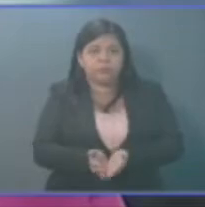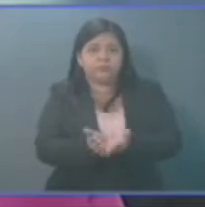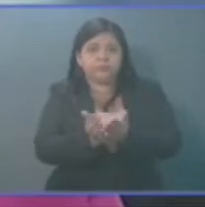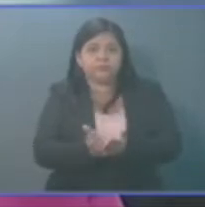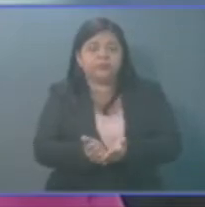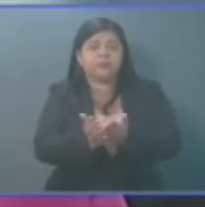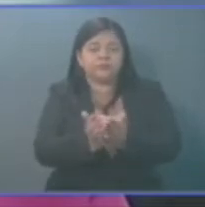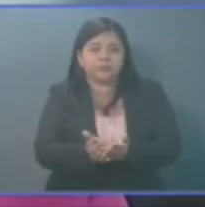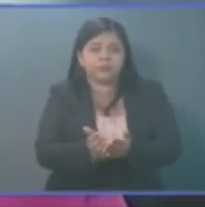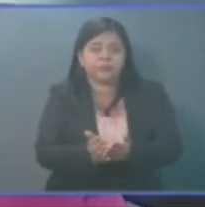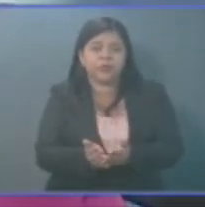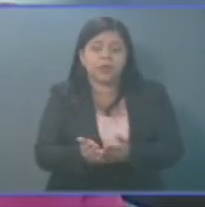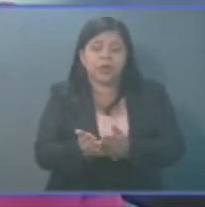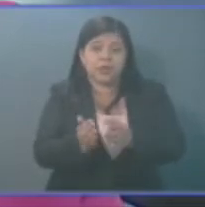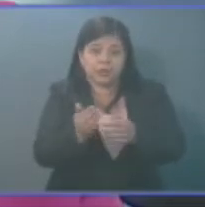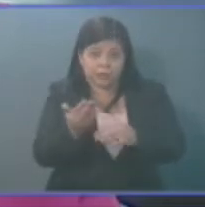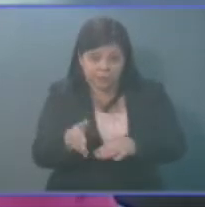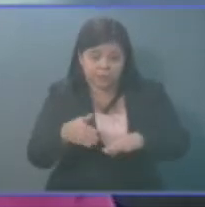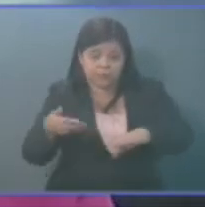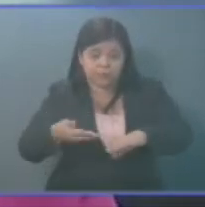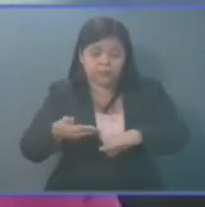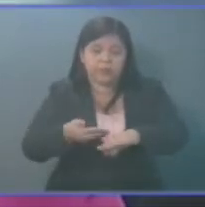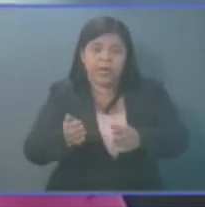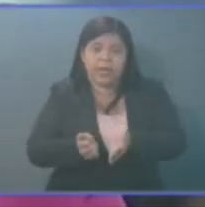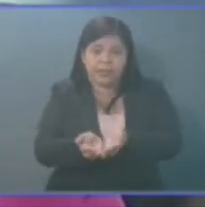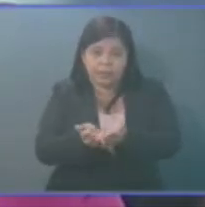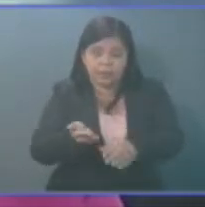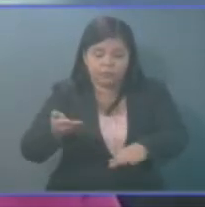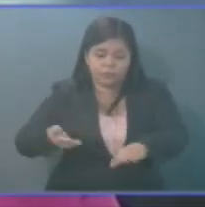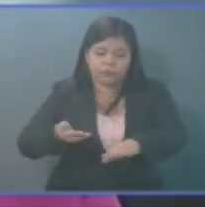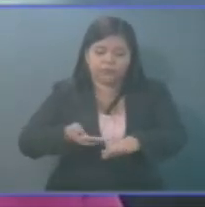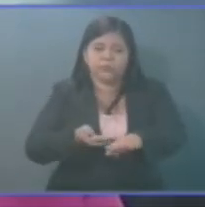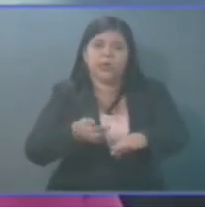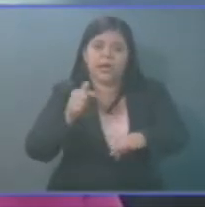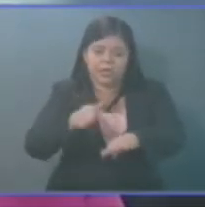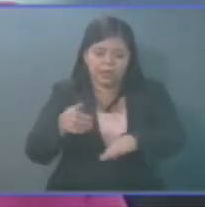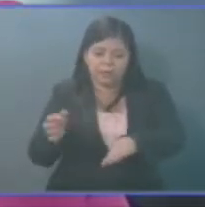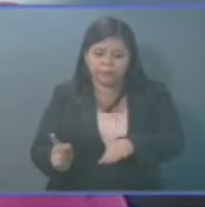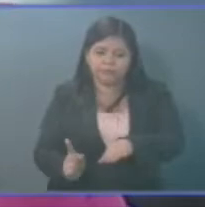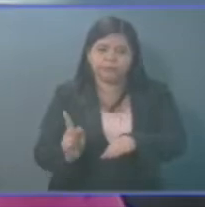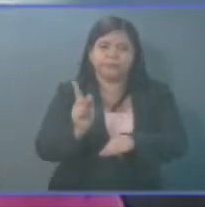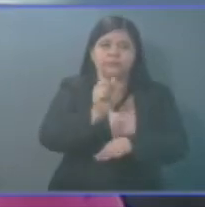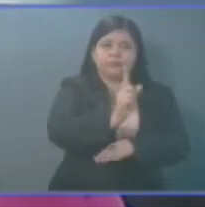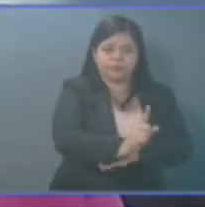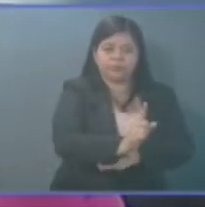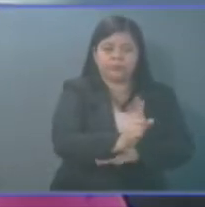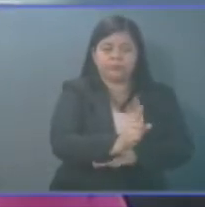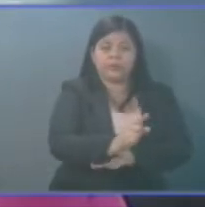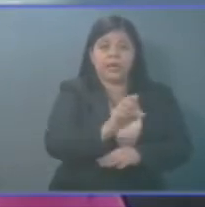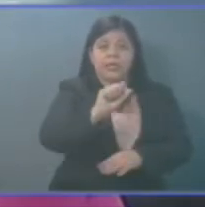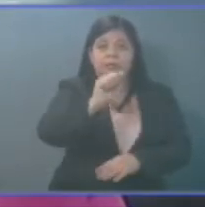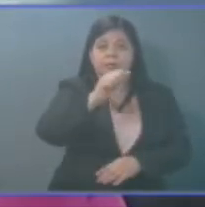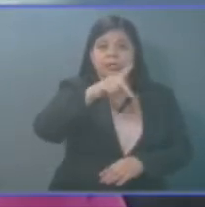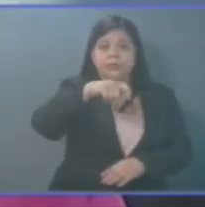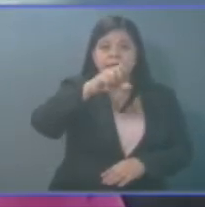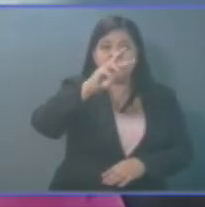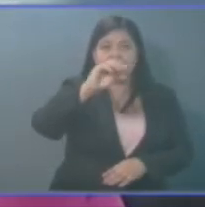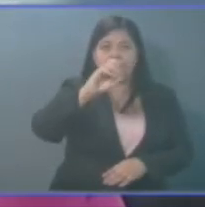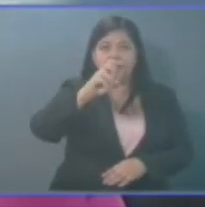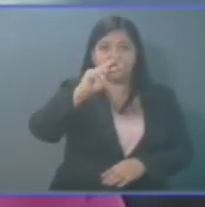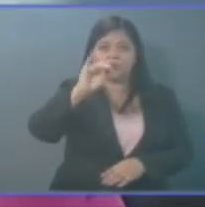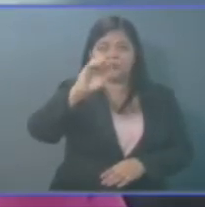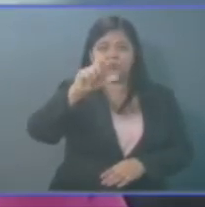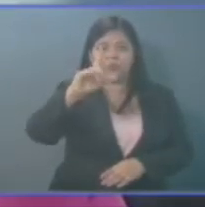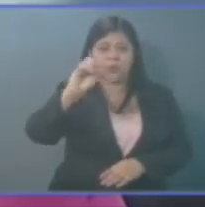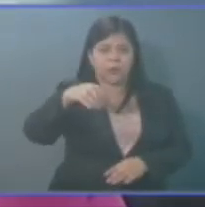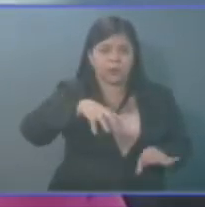y le asignan la parroquia de San Pedro Nonualco en el departamento de La Paz, donde producto de su trabajo tesonero y